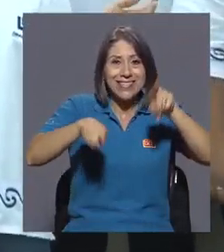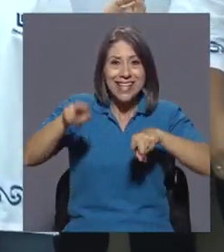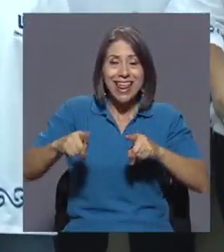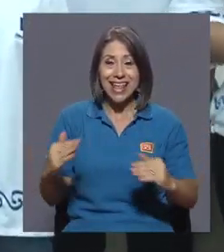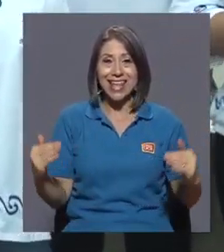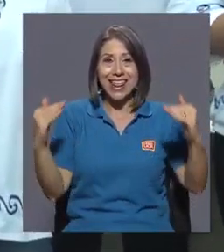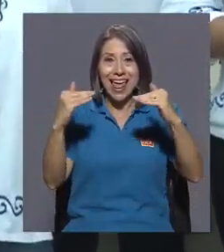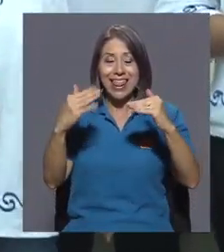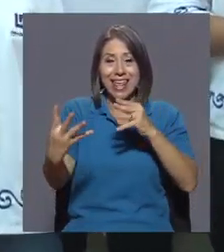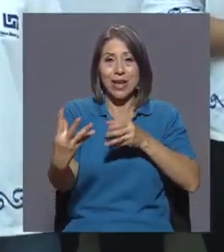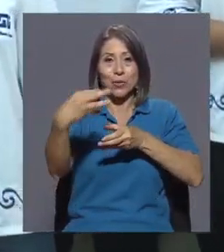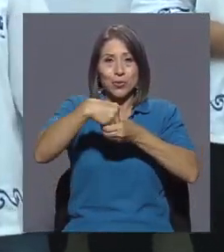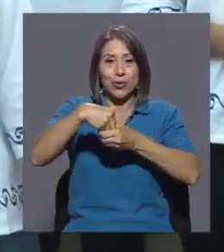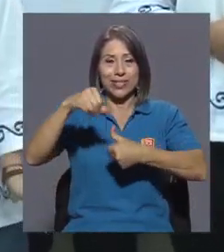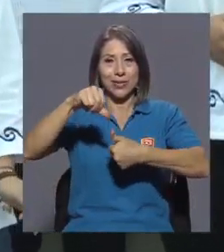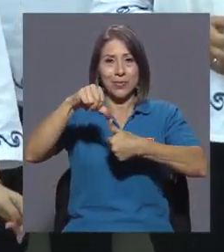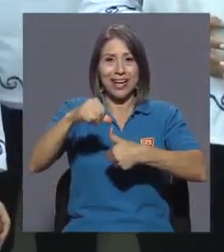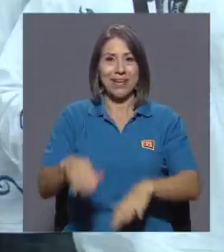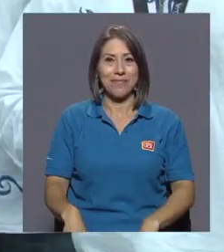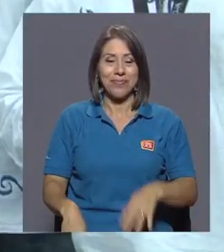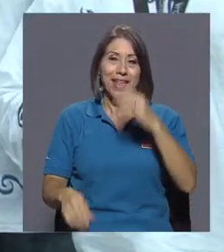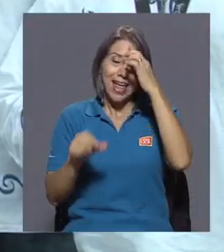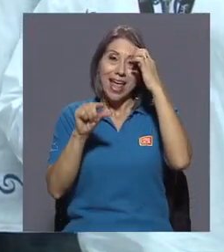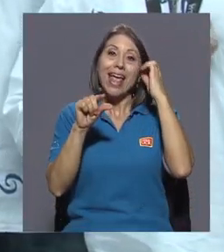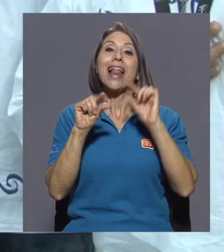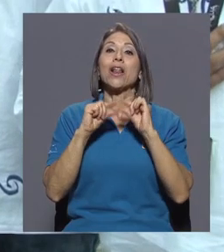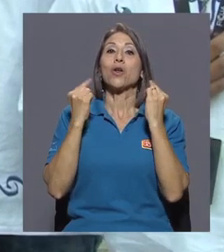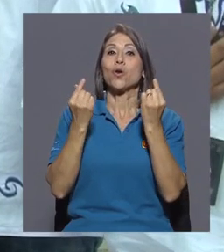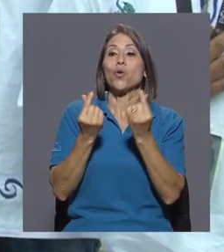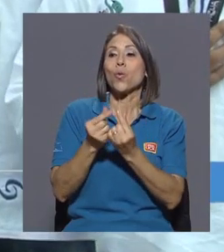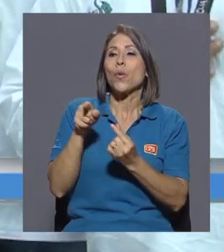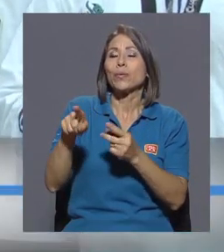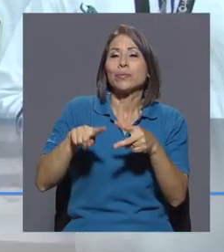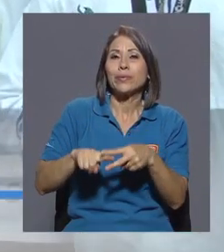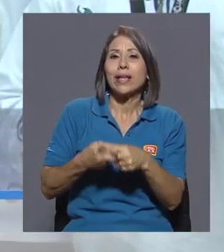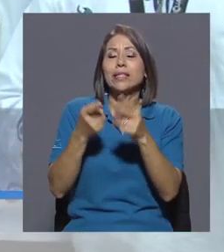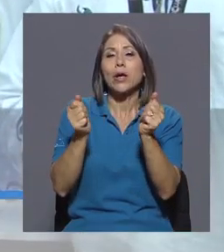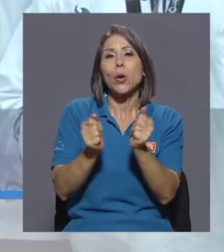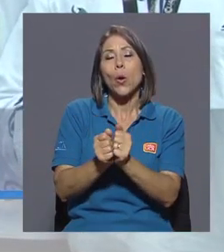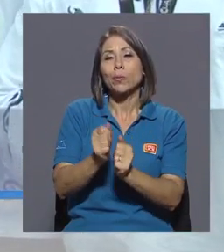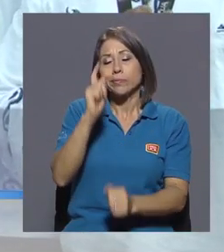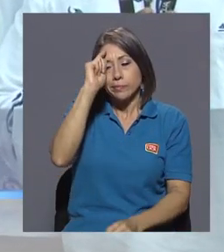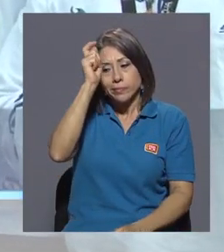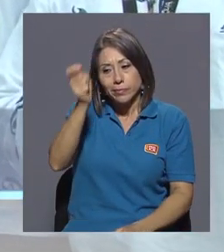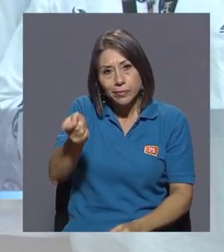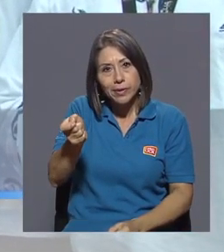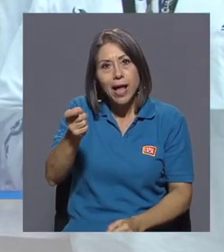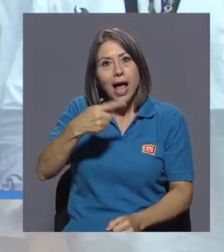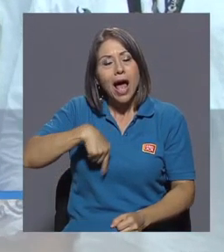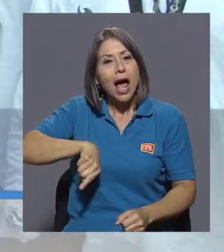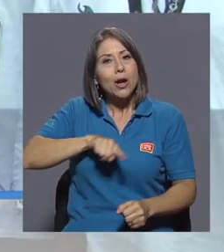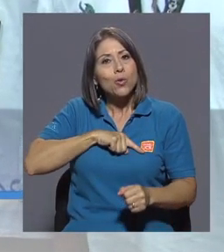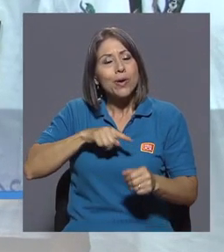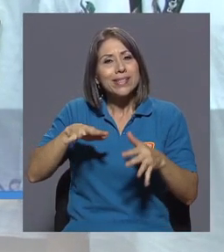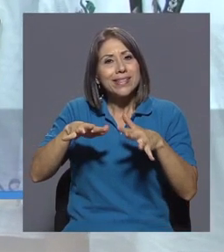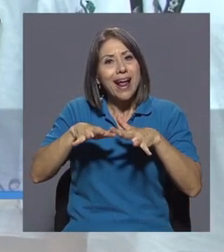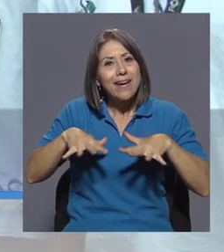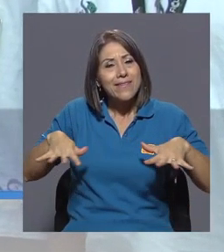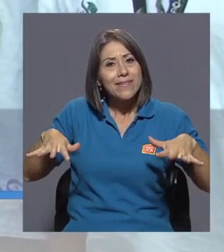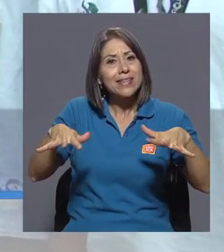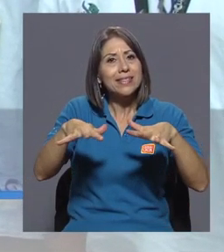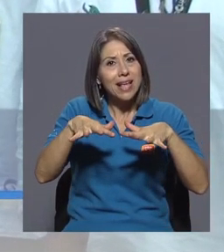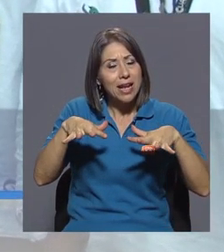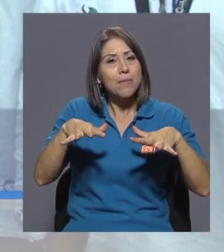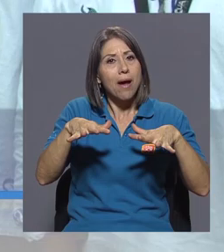en Centroamérica. El grupo Voz Aguas nace de la idea de rendir tributo a nuestra reserva, que es uno de los pulmones de la